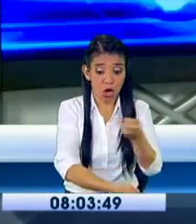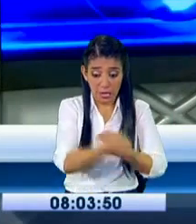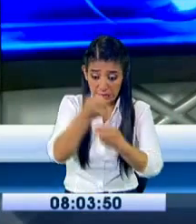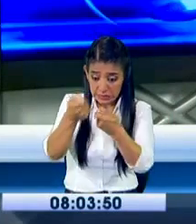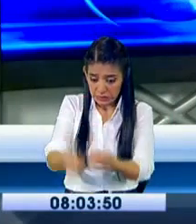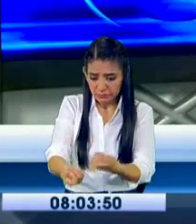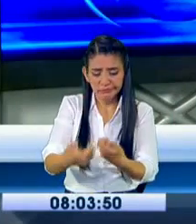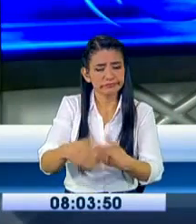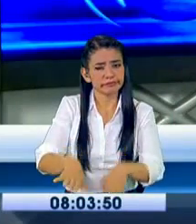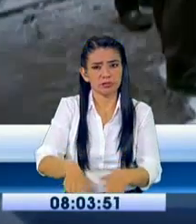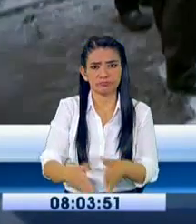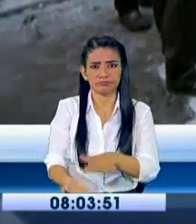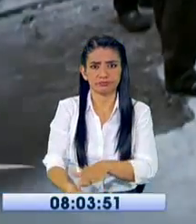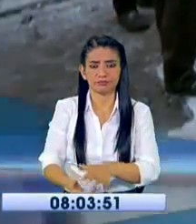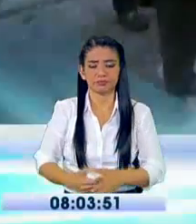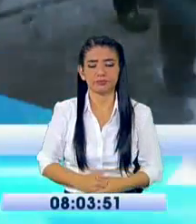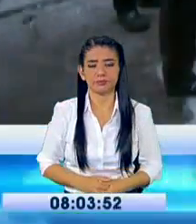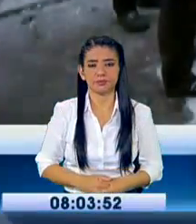vitales.